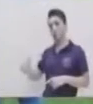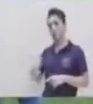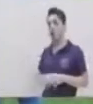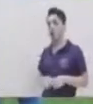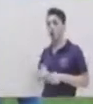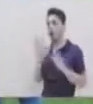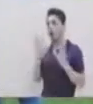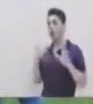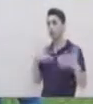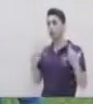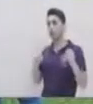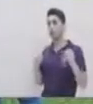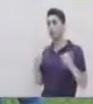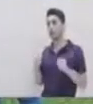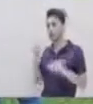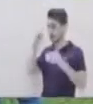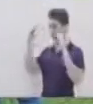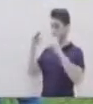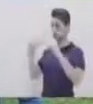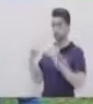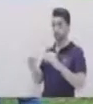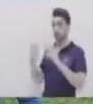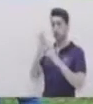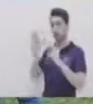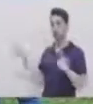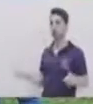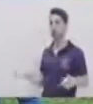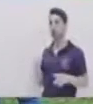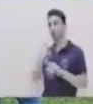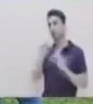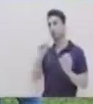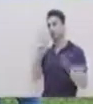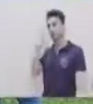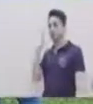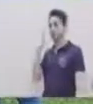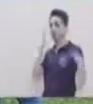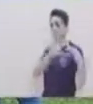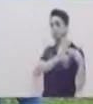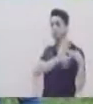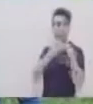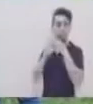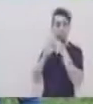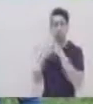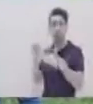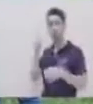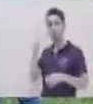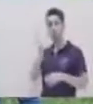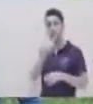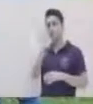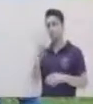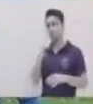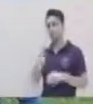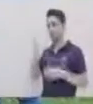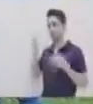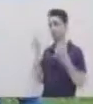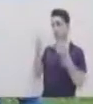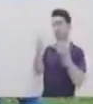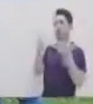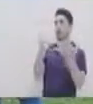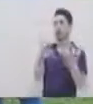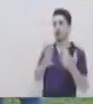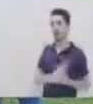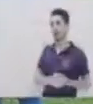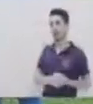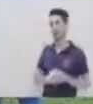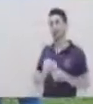lógico, porque así vamos construyendo la estructura de las oraciones y que todas tengan esa concordancia que se busca para transmitir efectivamente un